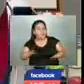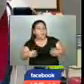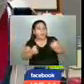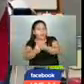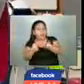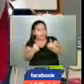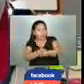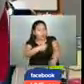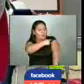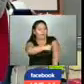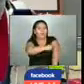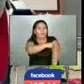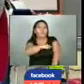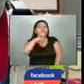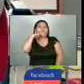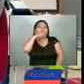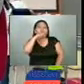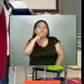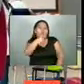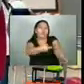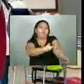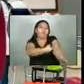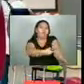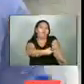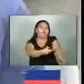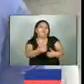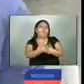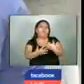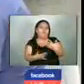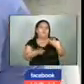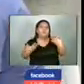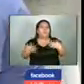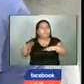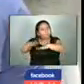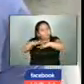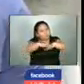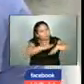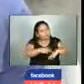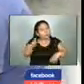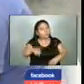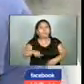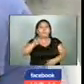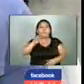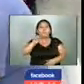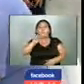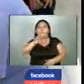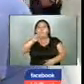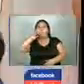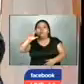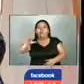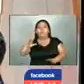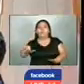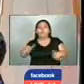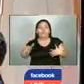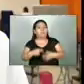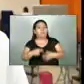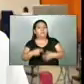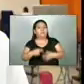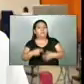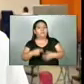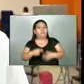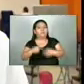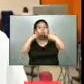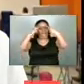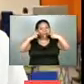Sangre de la Cruz Roja salvadoreña, por lo que realizaron la primera convocatoria del 2023. Esperando la presencia de